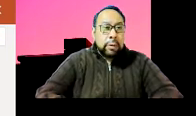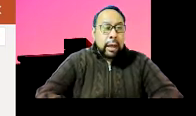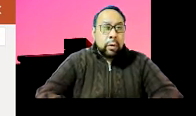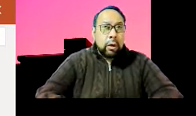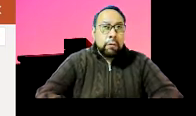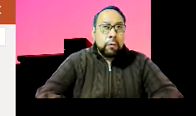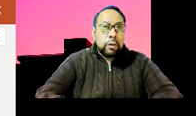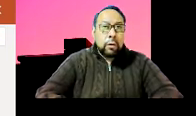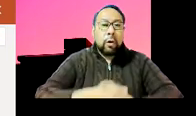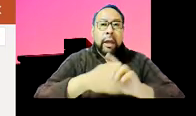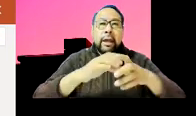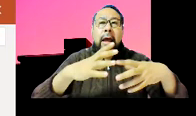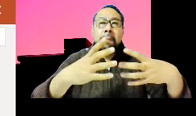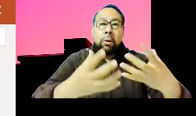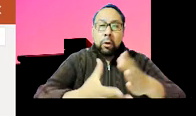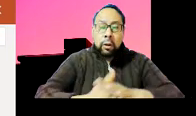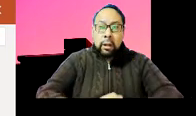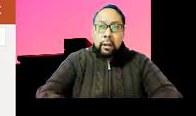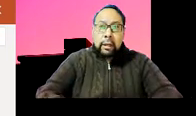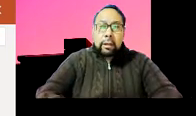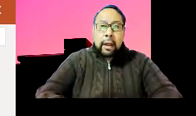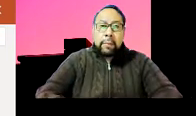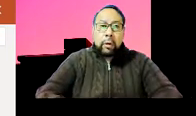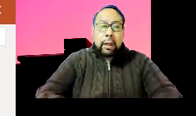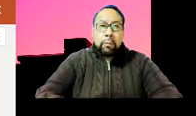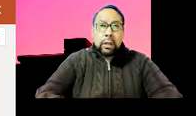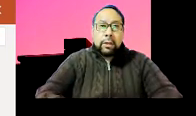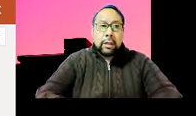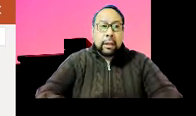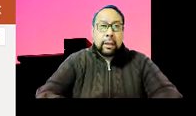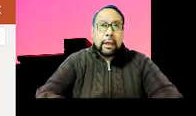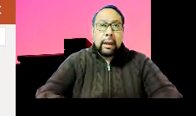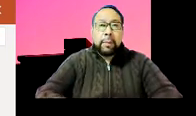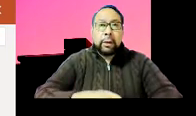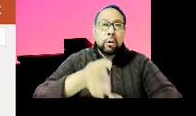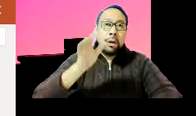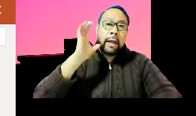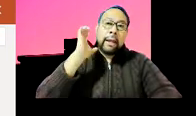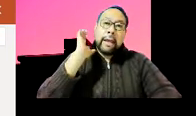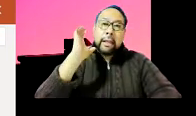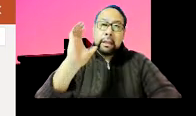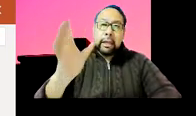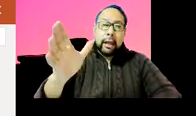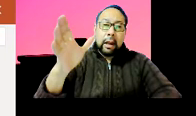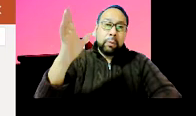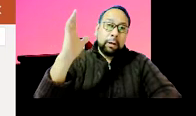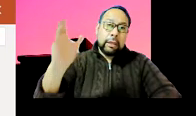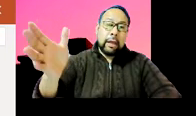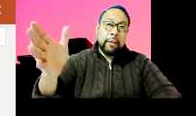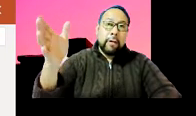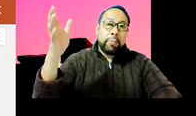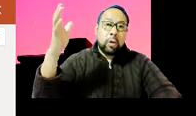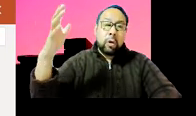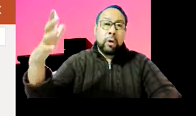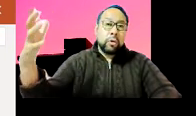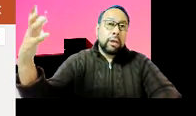nos lleva a una confusión o queda ambiguo y esta ambigüedad muchas veces hace que la persona entienda la